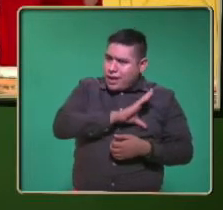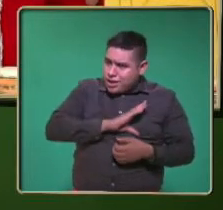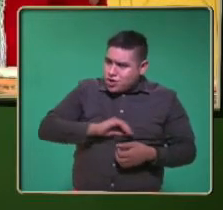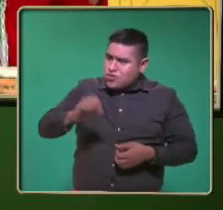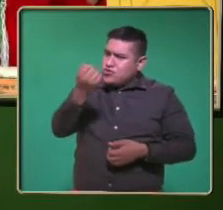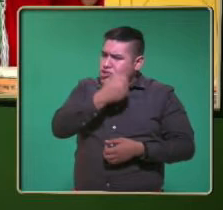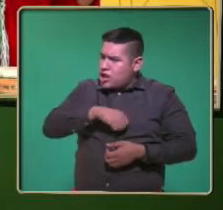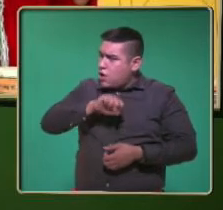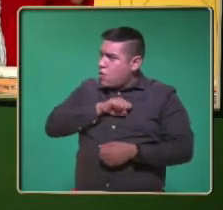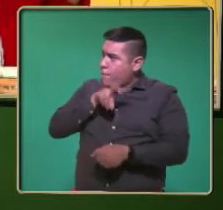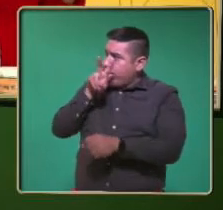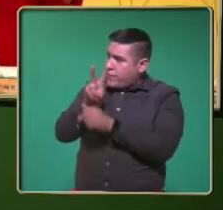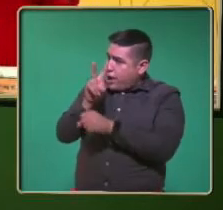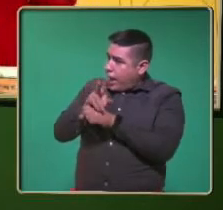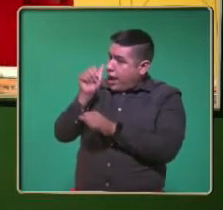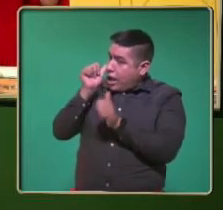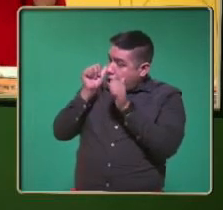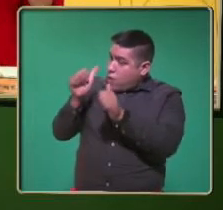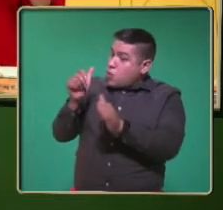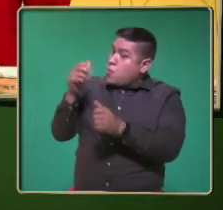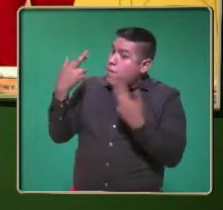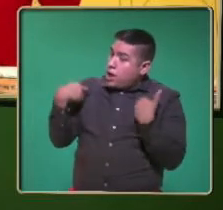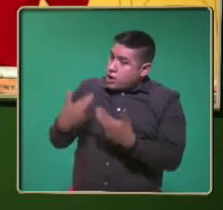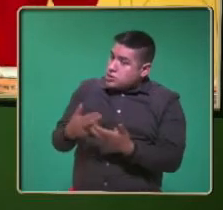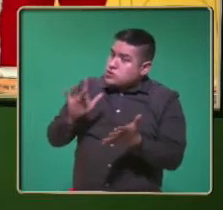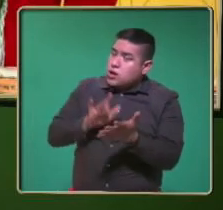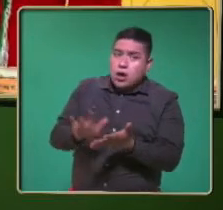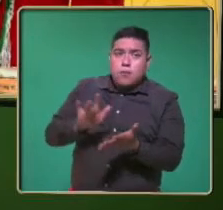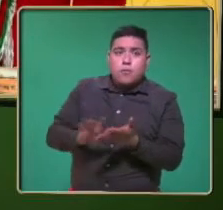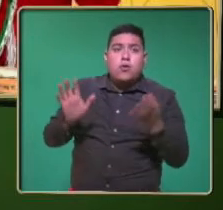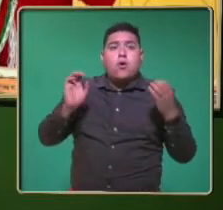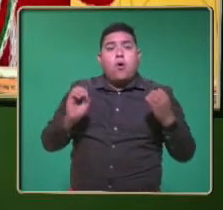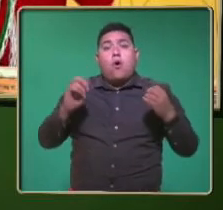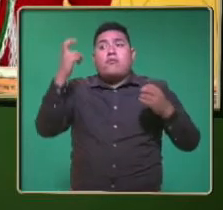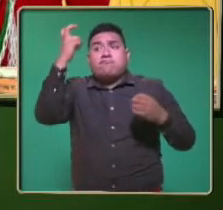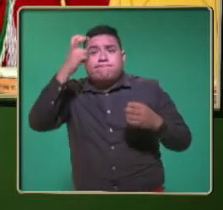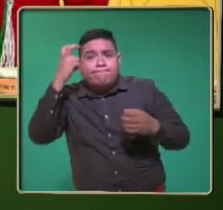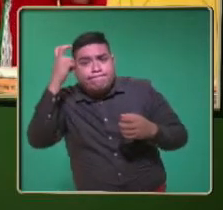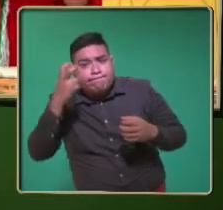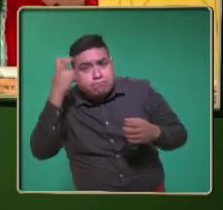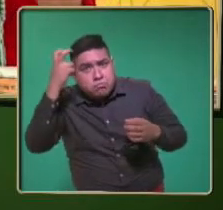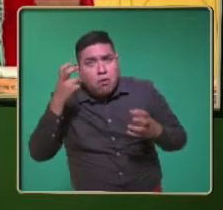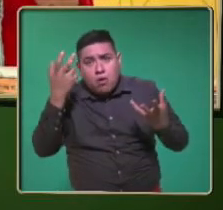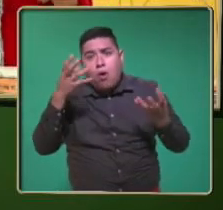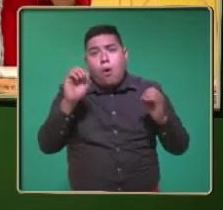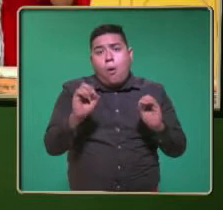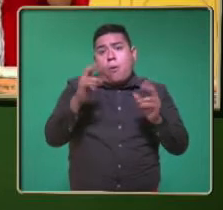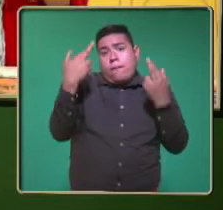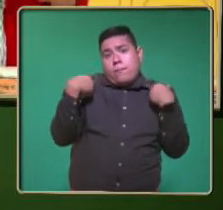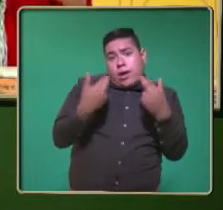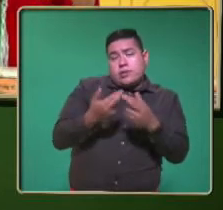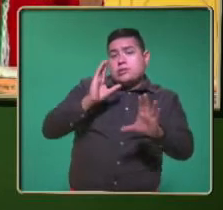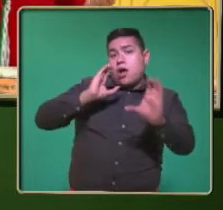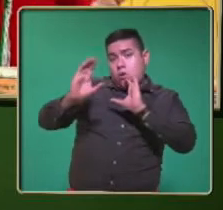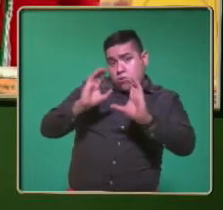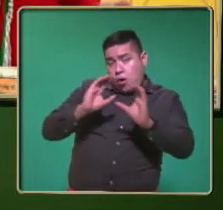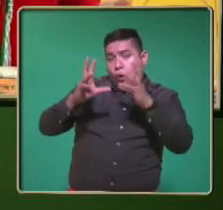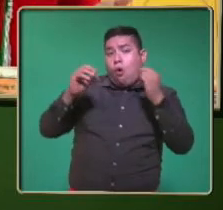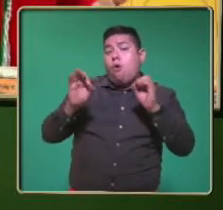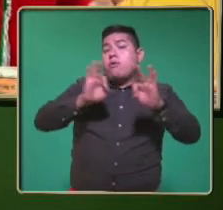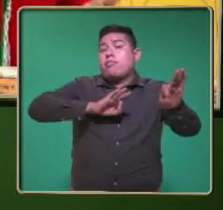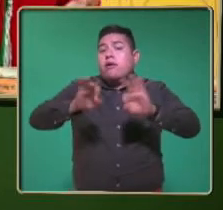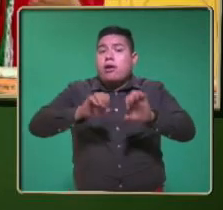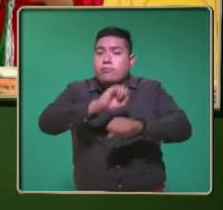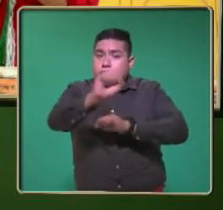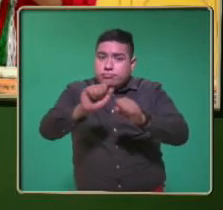hijo. Cuando un maestro de apoyo o cuando una psicóloga o como una maestra de comunicación o una